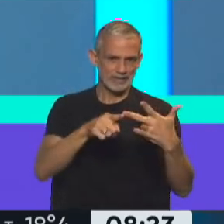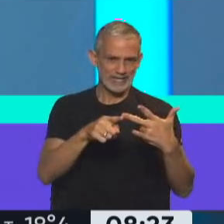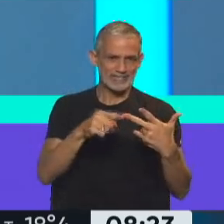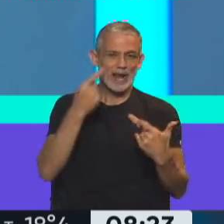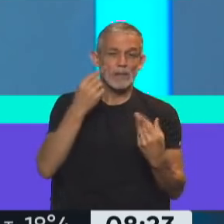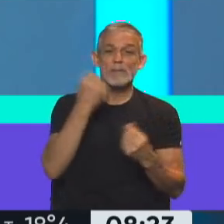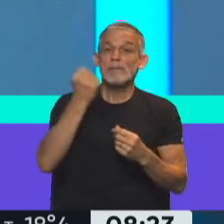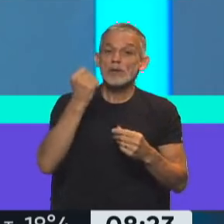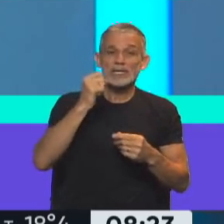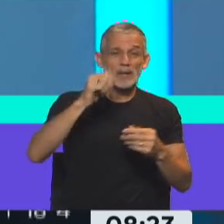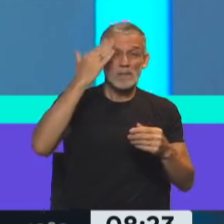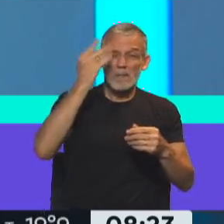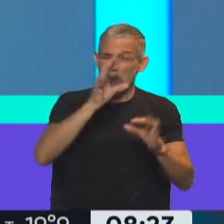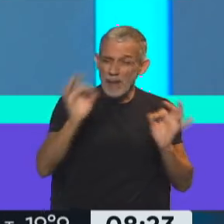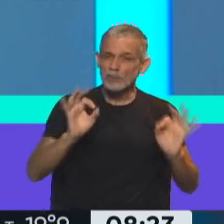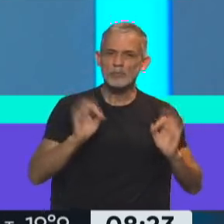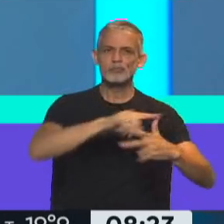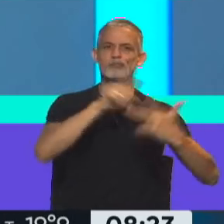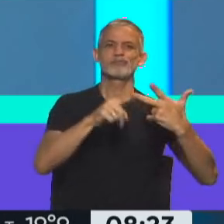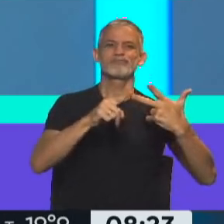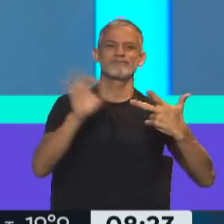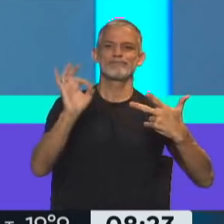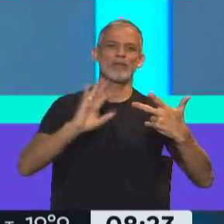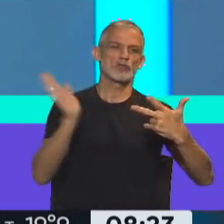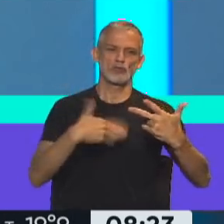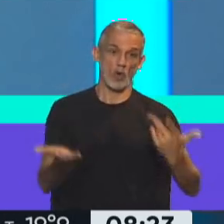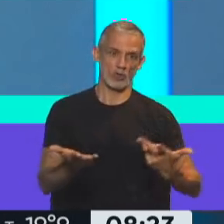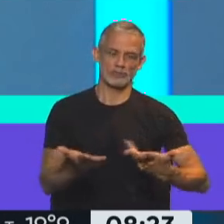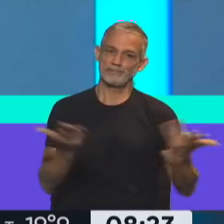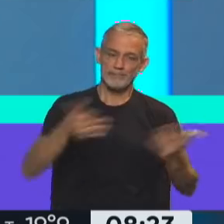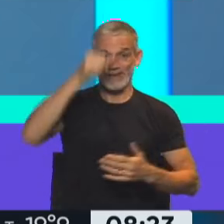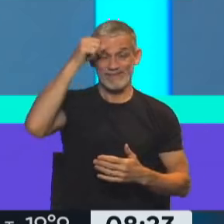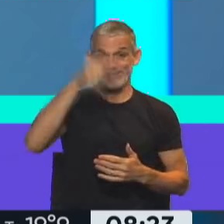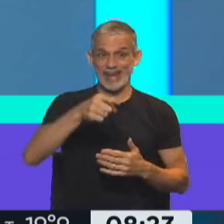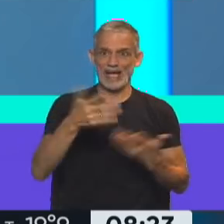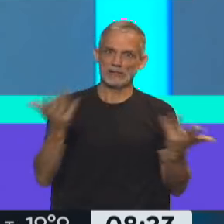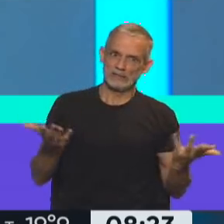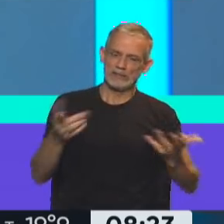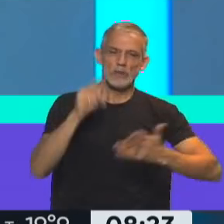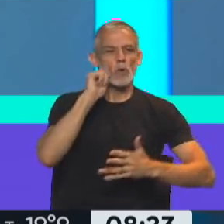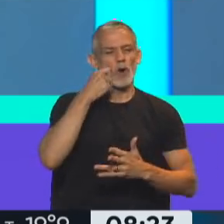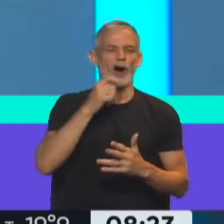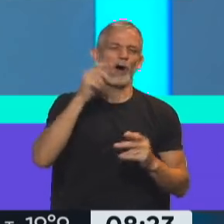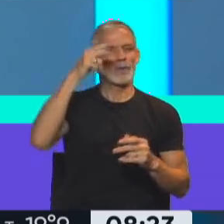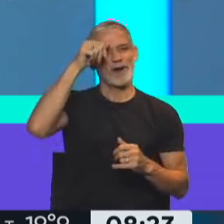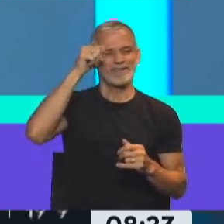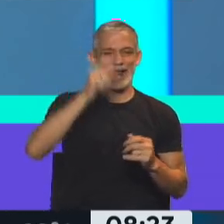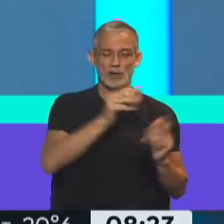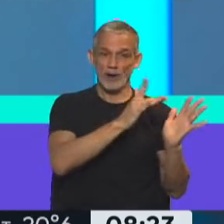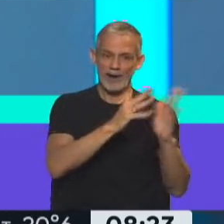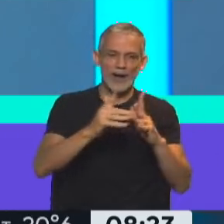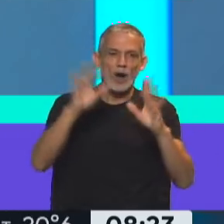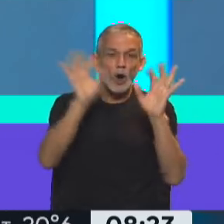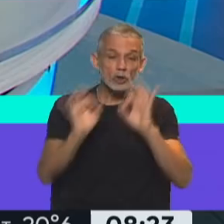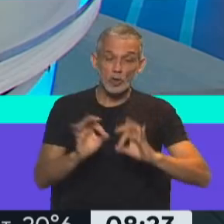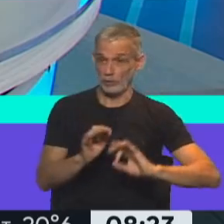marzo estemos todos reforzados con la tercera dosis, porque ustedes recuerdan que el verano fue muy lindo, pero cuando llegó el otoño la cosa